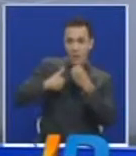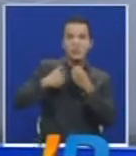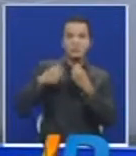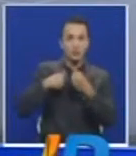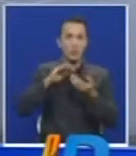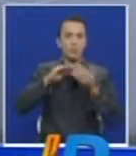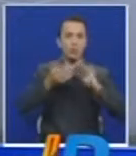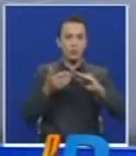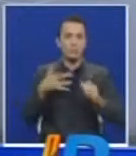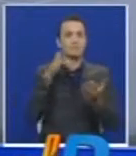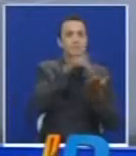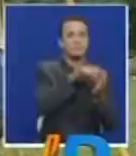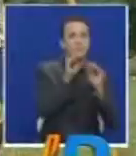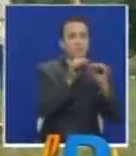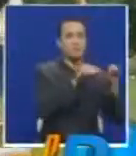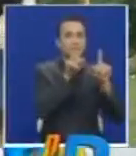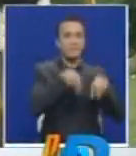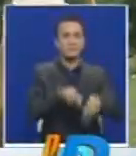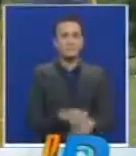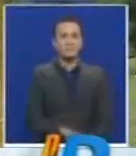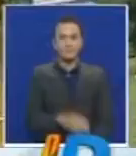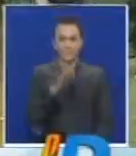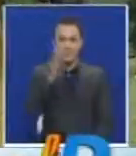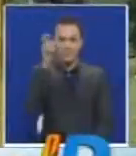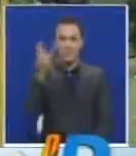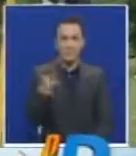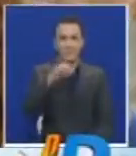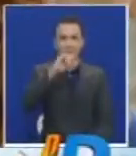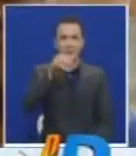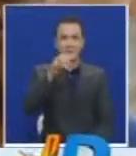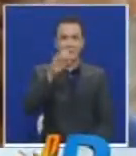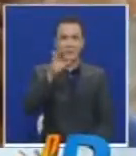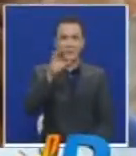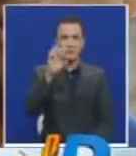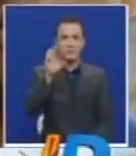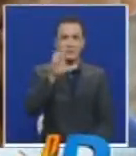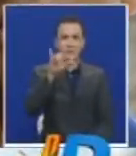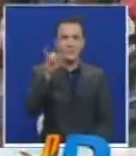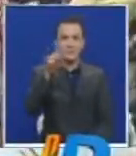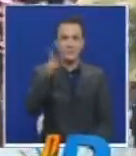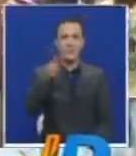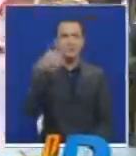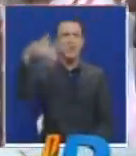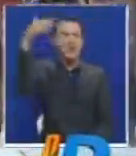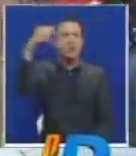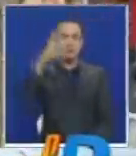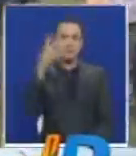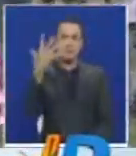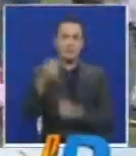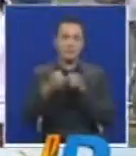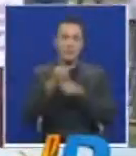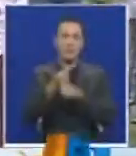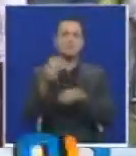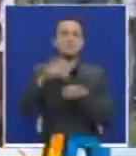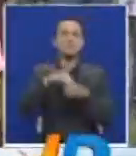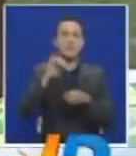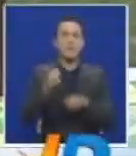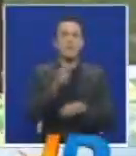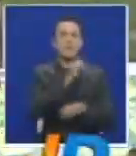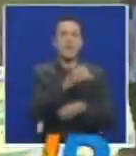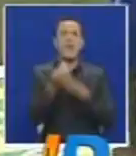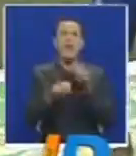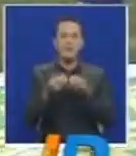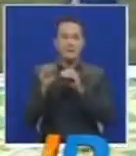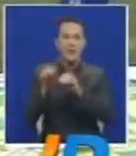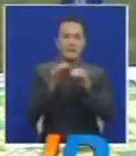González con los detalles. José Luis Gómez tiene 25 años y vive en Jamundí. A diario dedica parte de su tiempo a ayudar a los niños de la